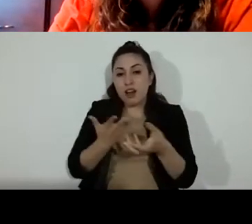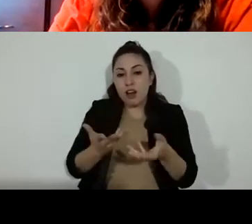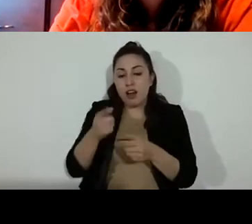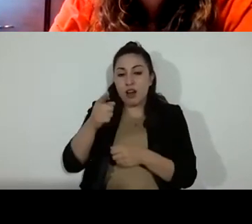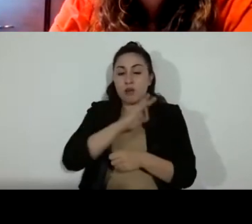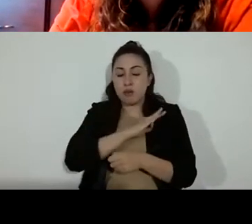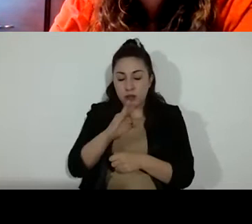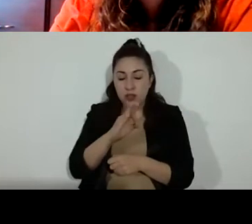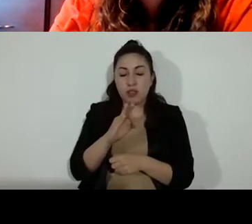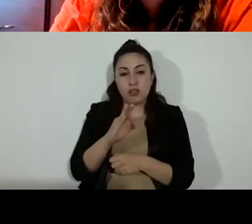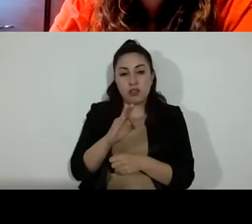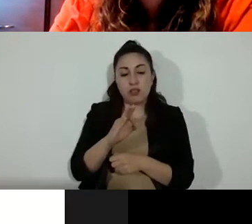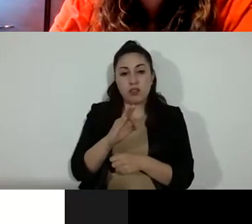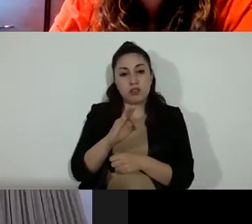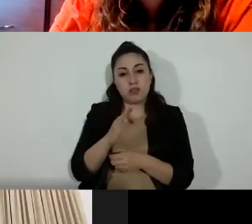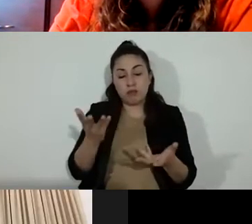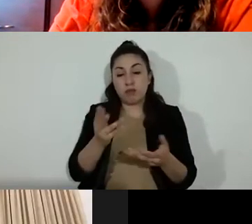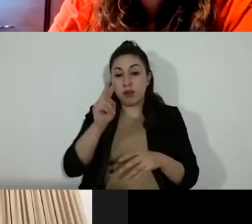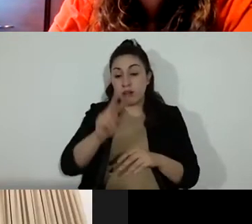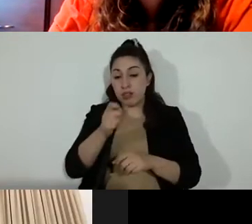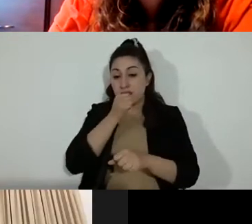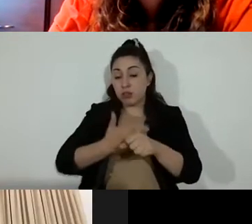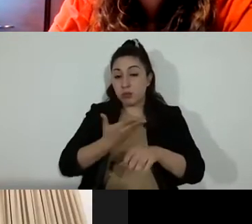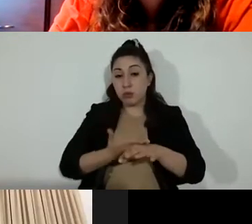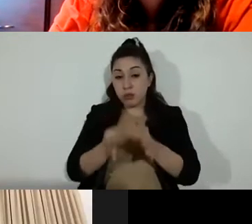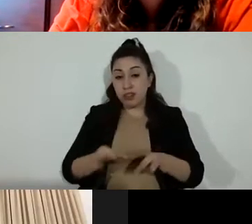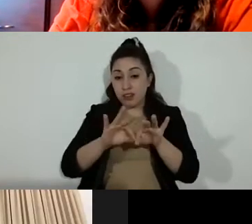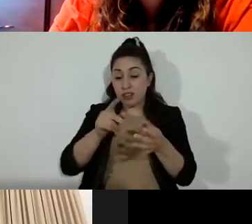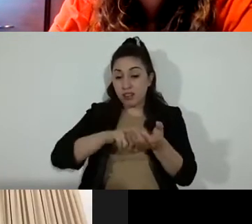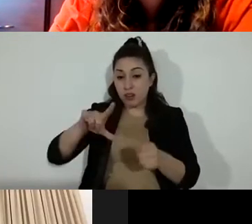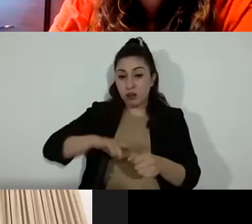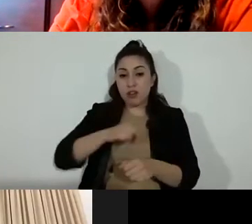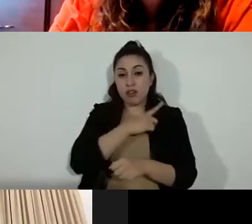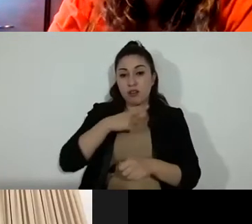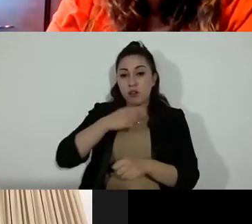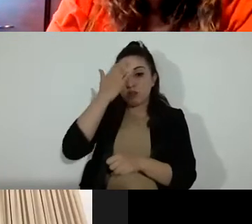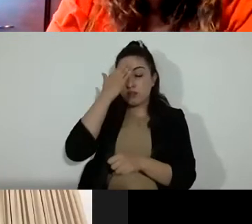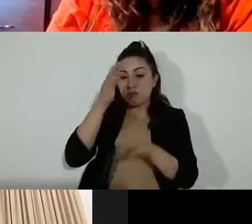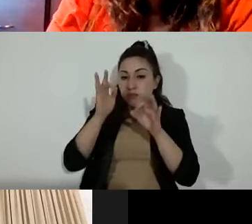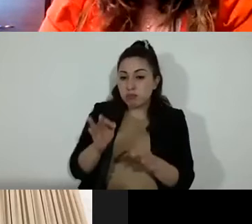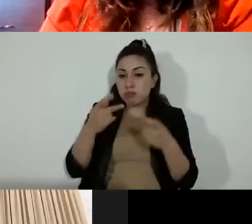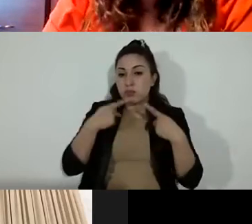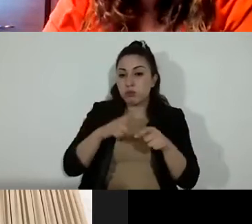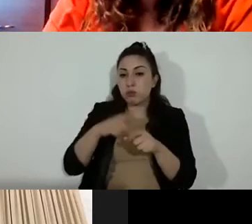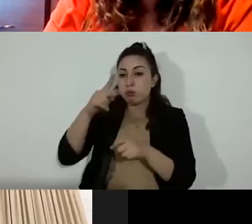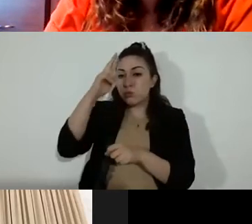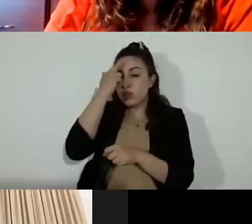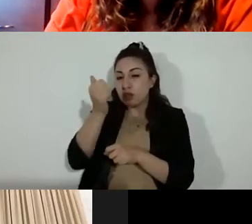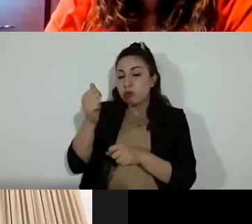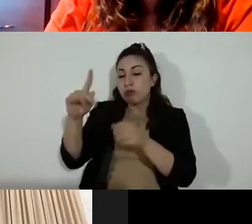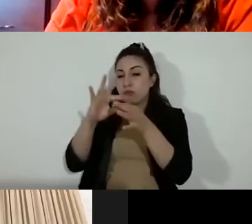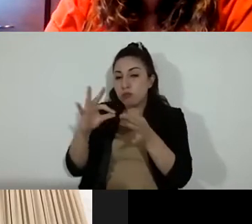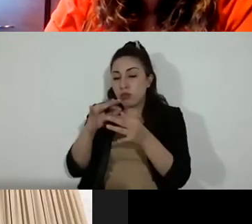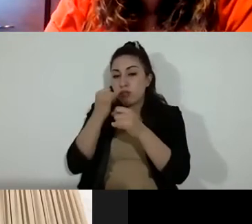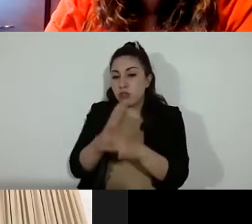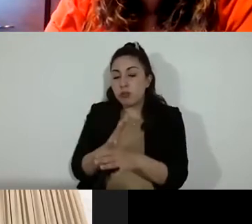órganos de alta relevancia en la ciudad, vale la pena conocer de forma física y personal sus argumentos. Además, nunca va a ser